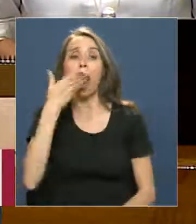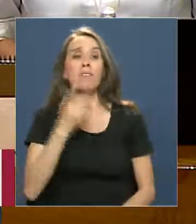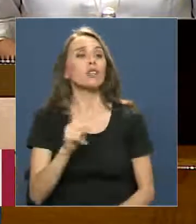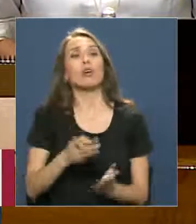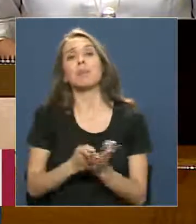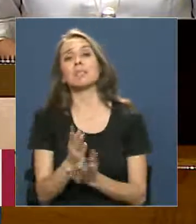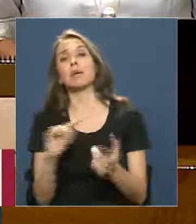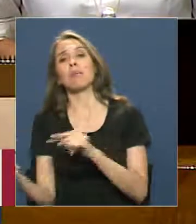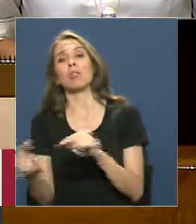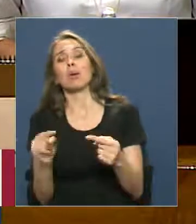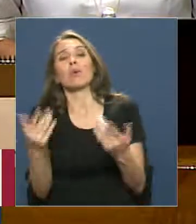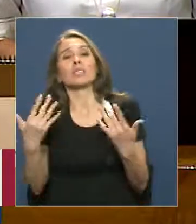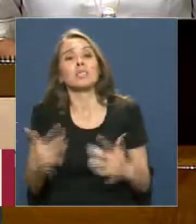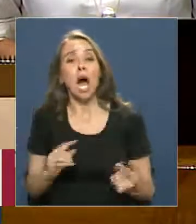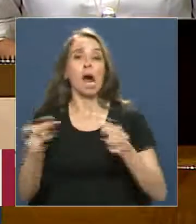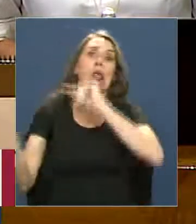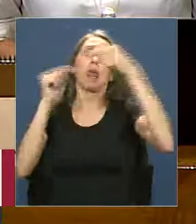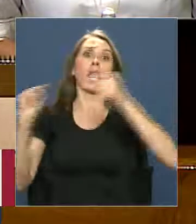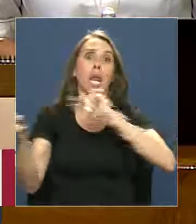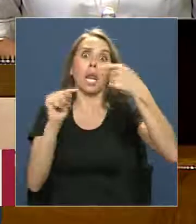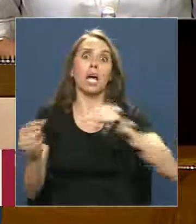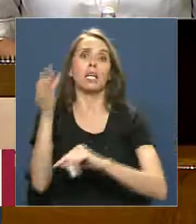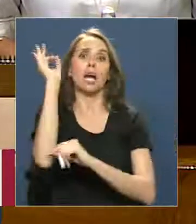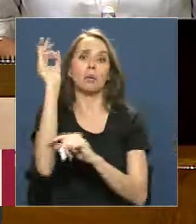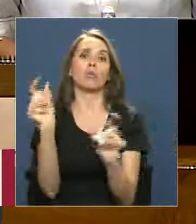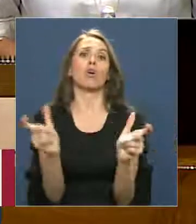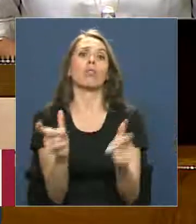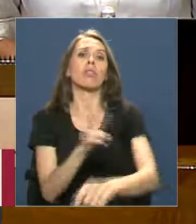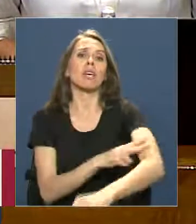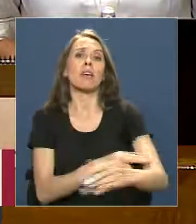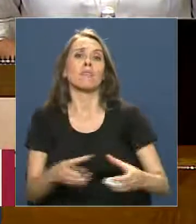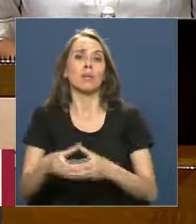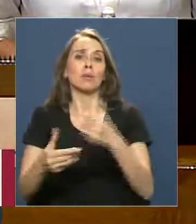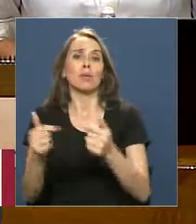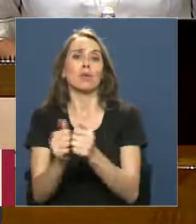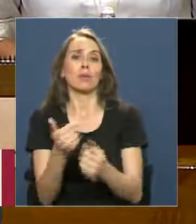a iniciar un debate que ya fue duro en sesión de comité.